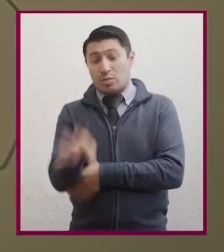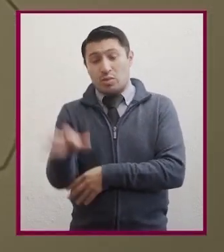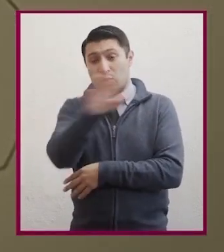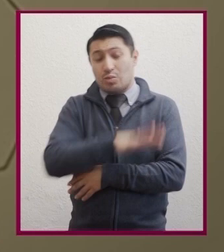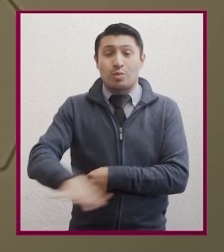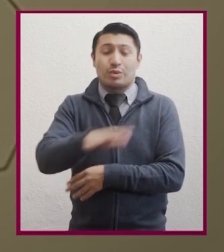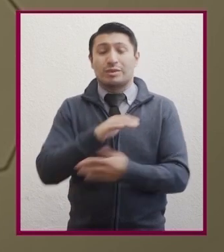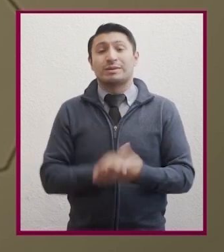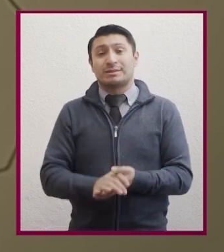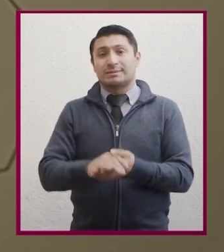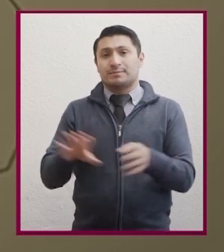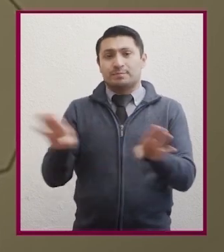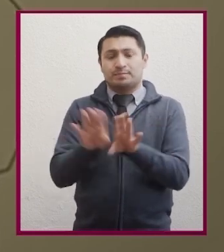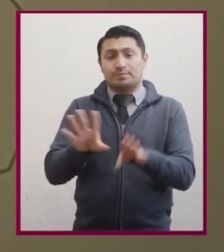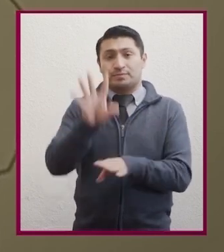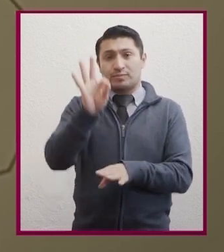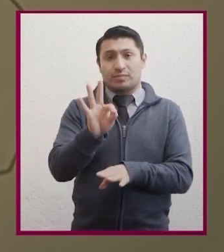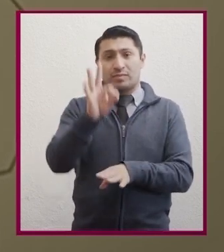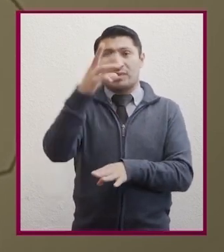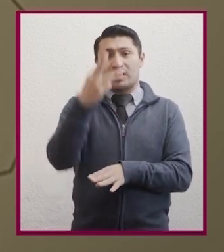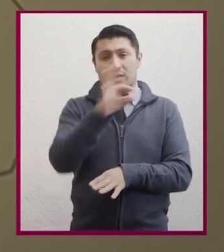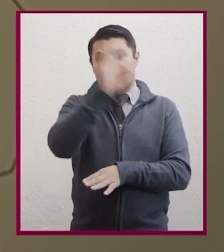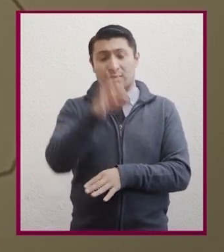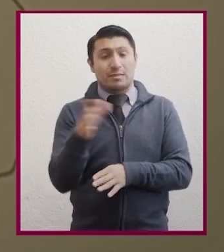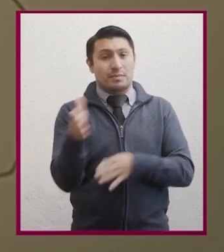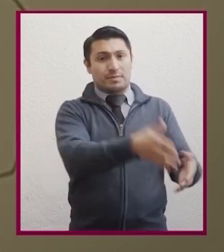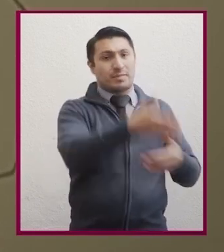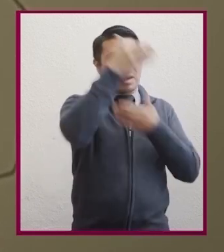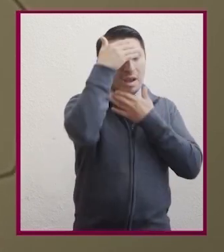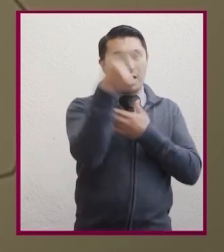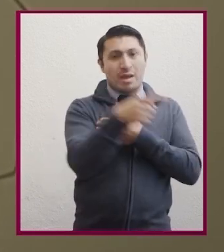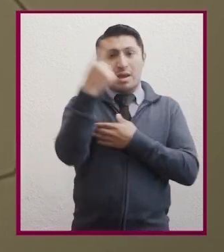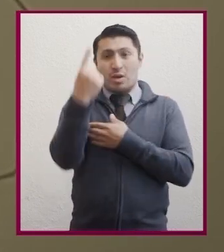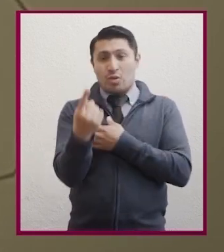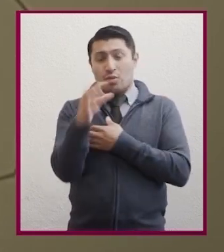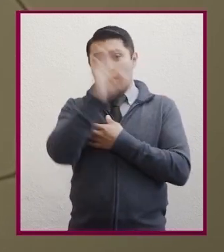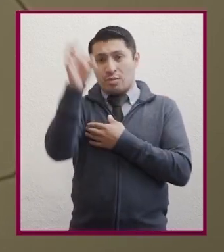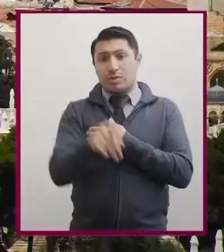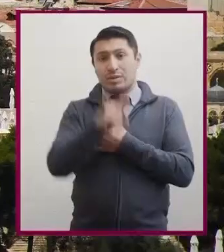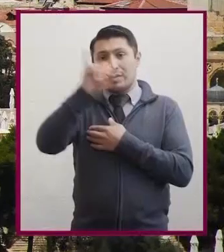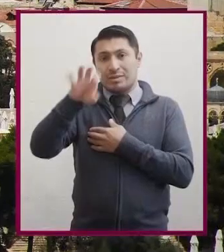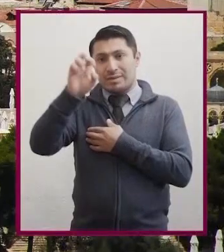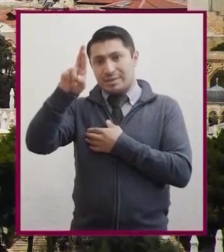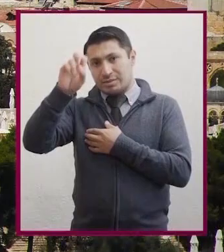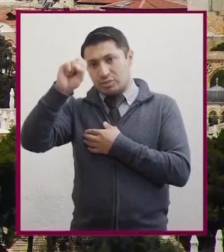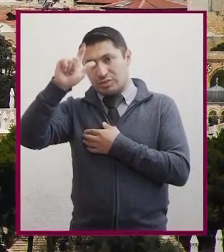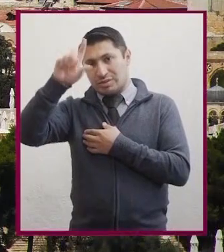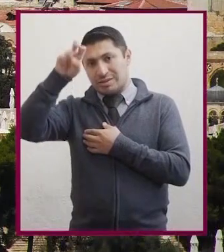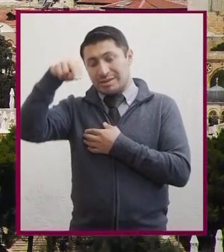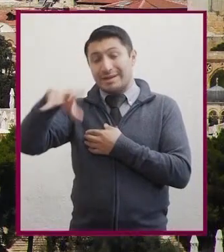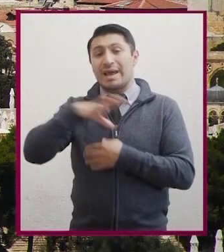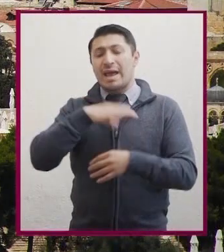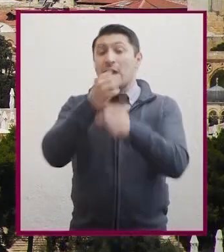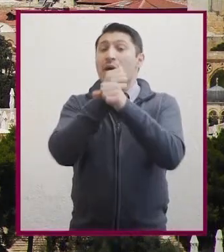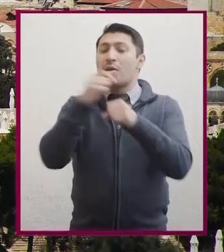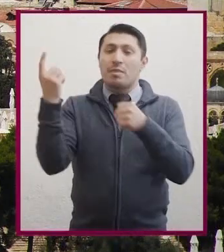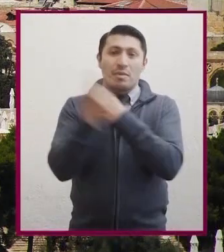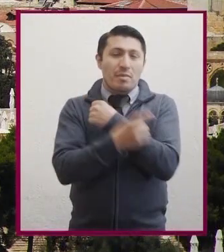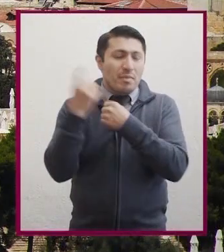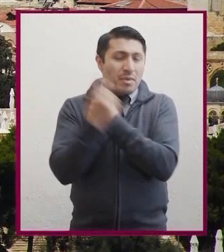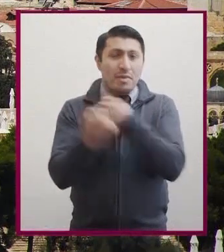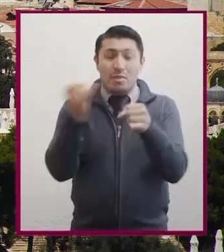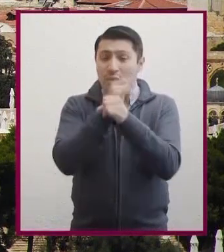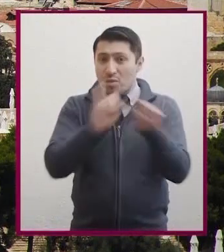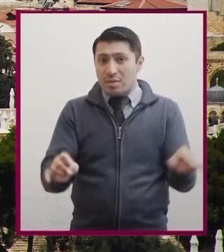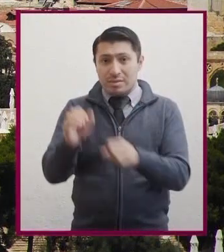del territorio, dando el 43% a los árabes y el 1% a Jerusalén, una entidad autónoma administrada